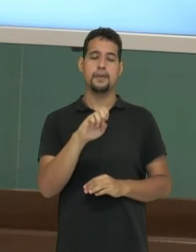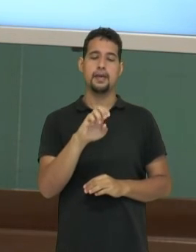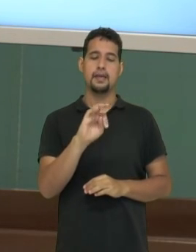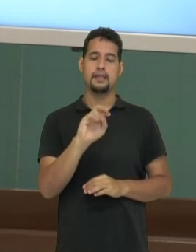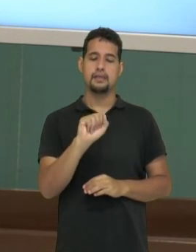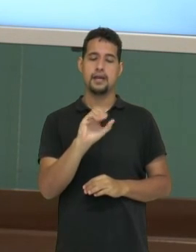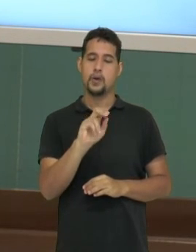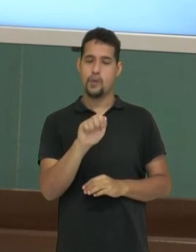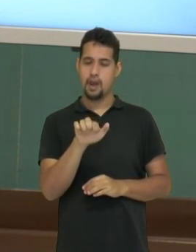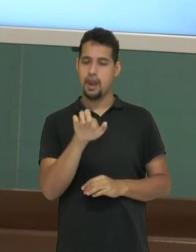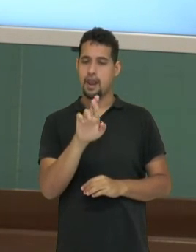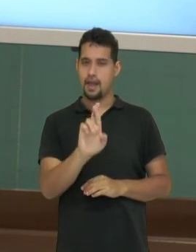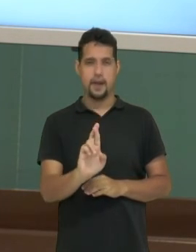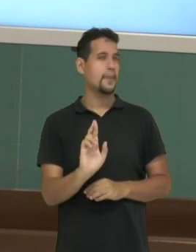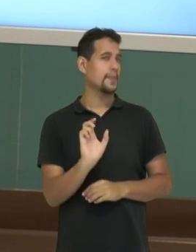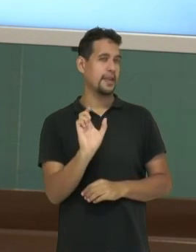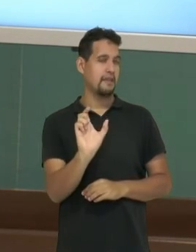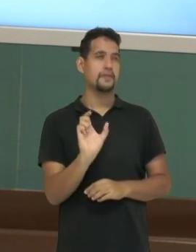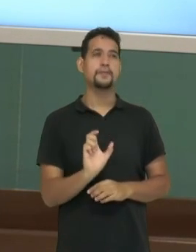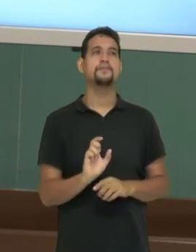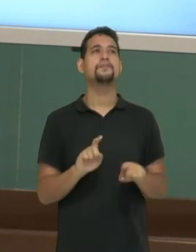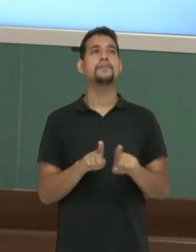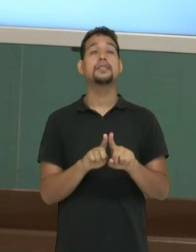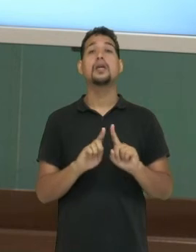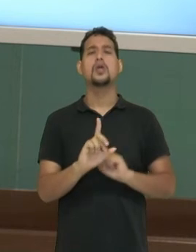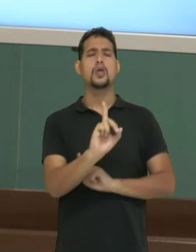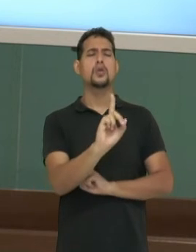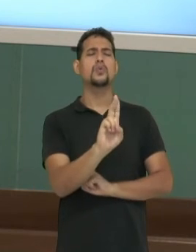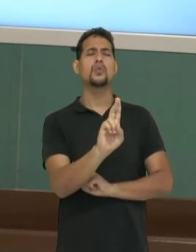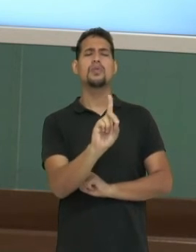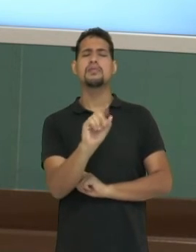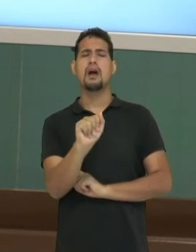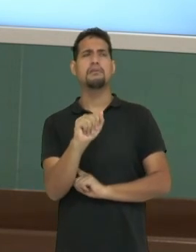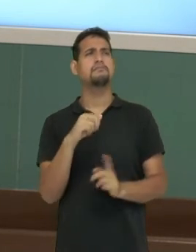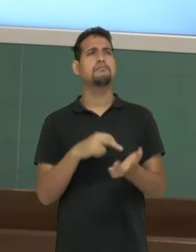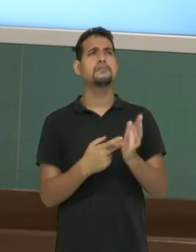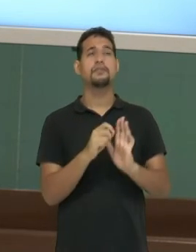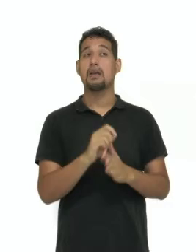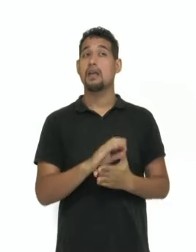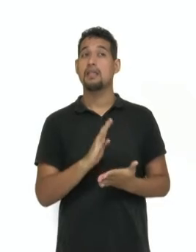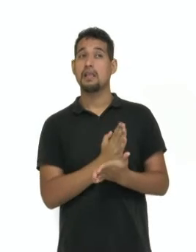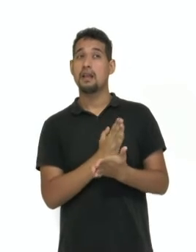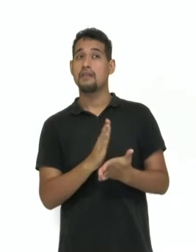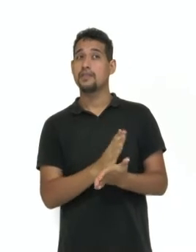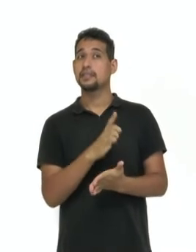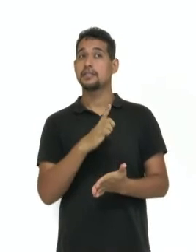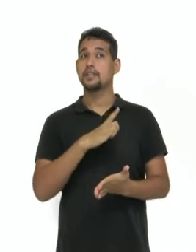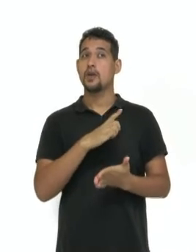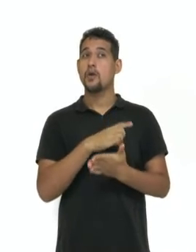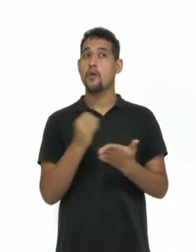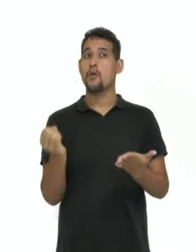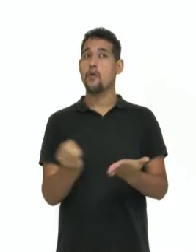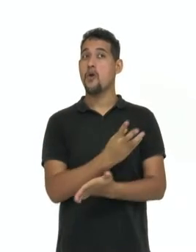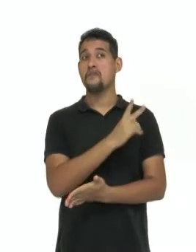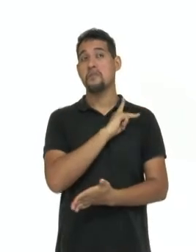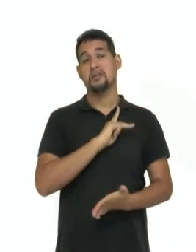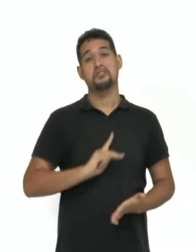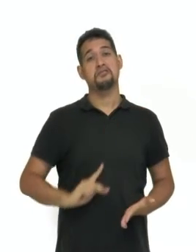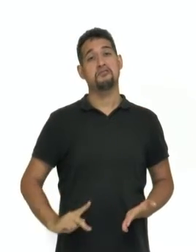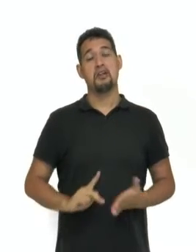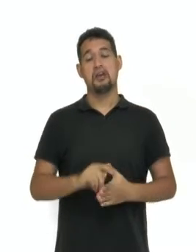Espectacular, perdão, chicos. E aqui, duda. Tal vez gane nuevo presidente de